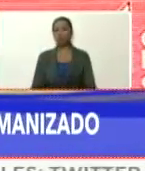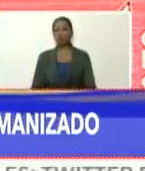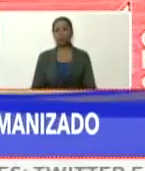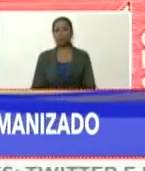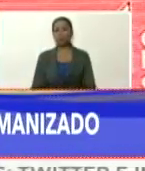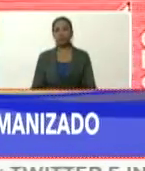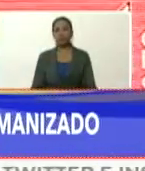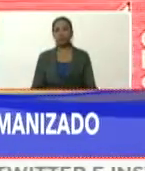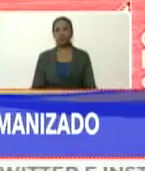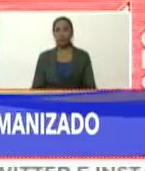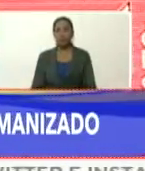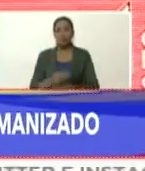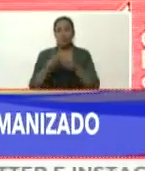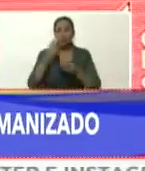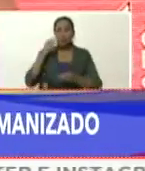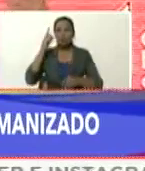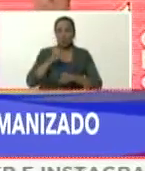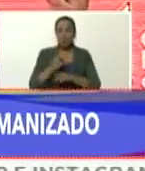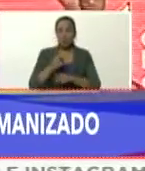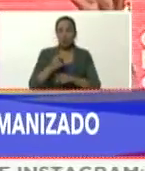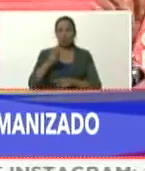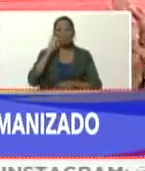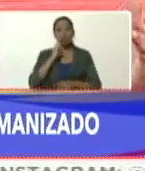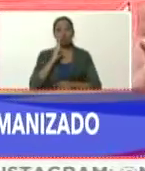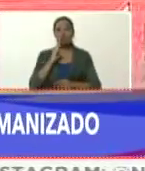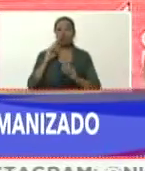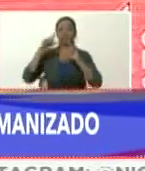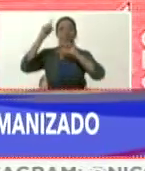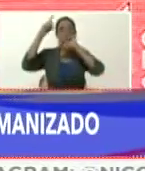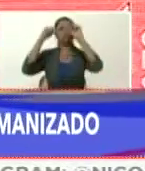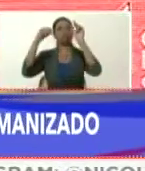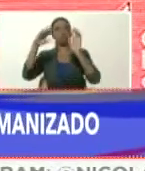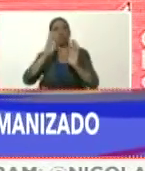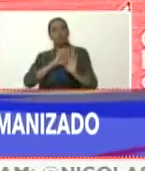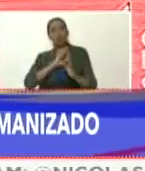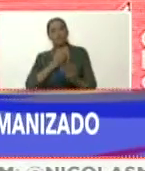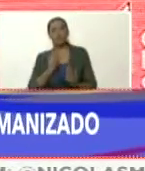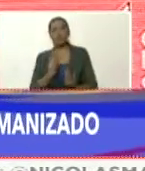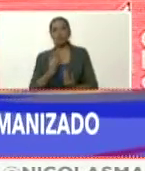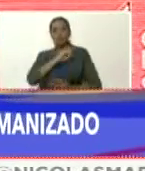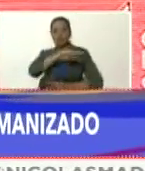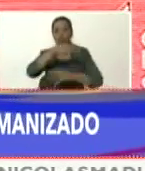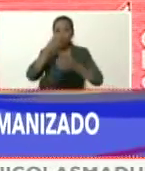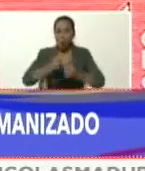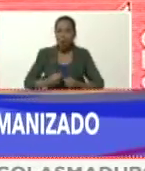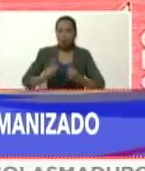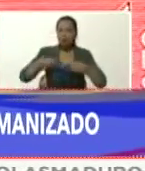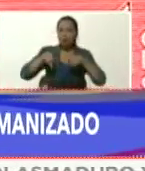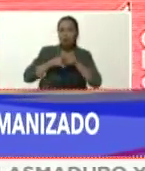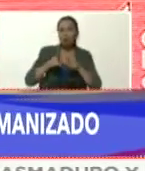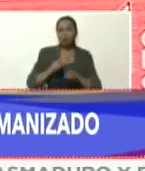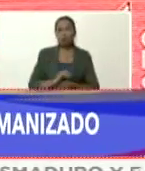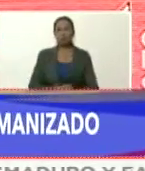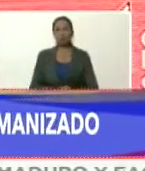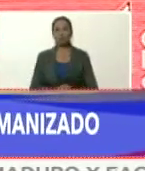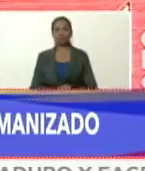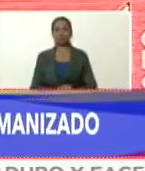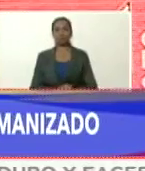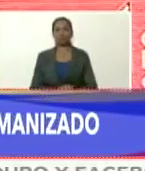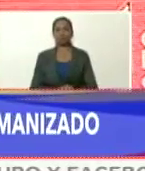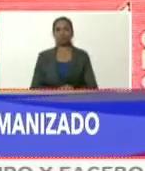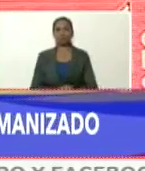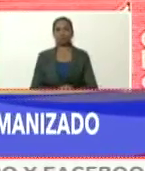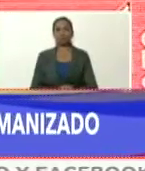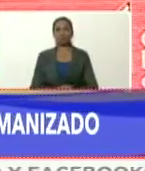Y como tiene que ser, Bolívar brilla con luz propia, con su fuerza que